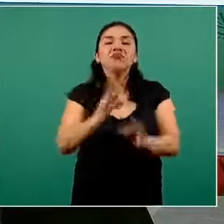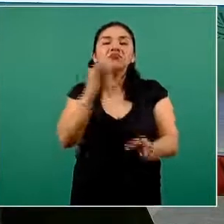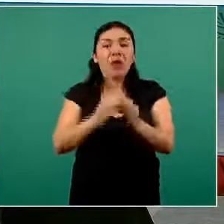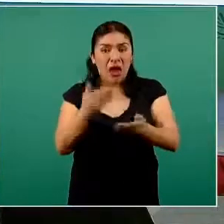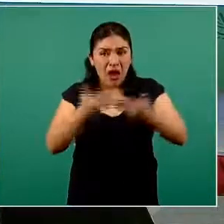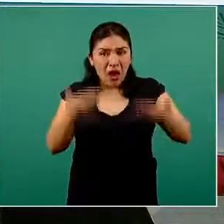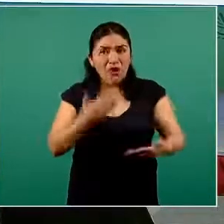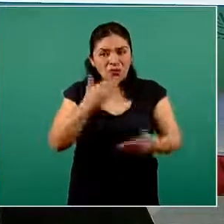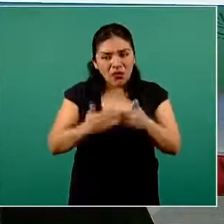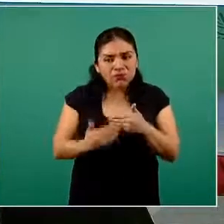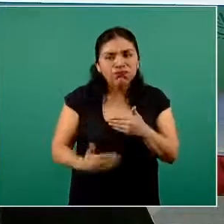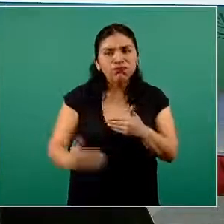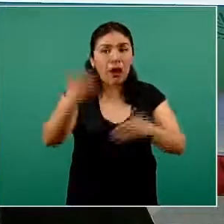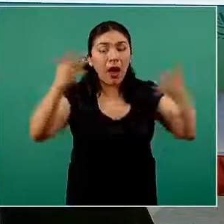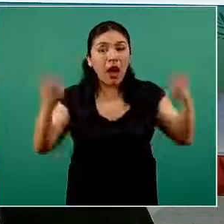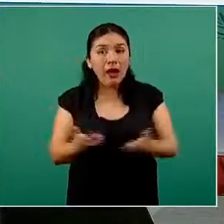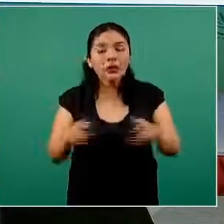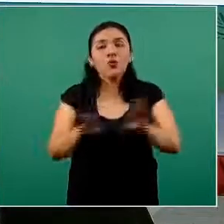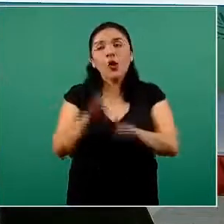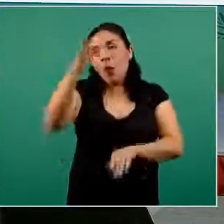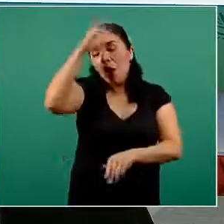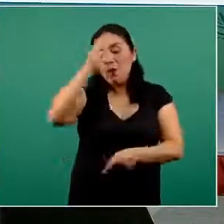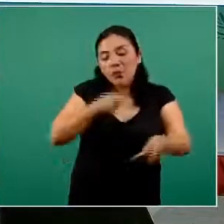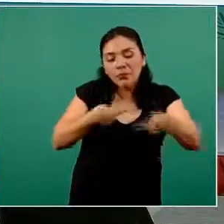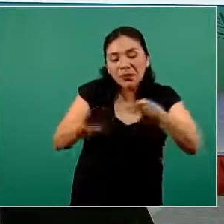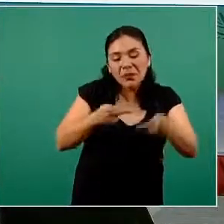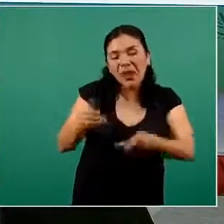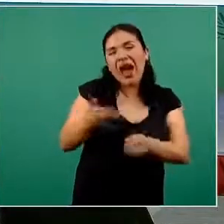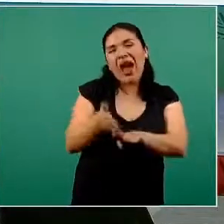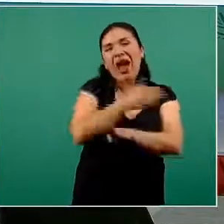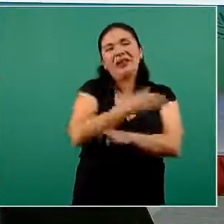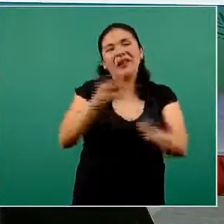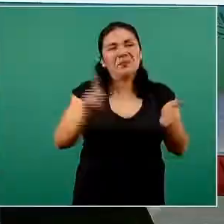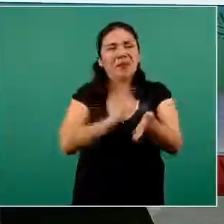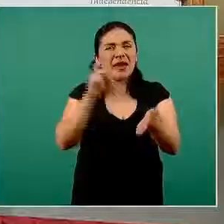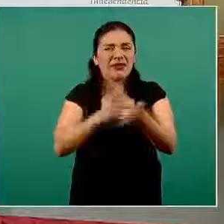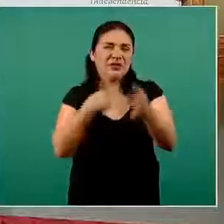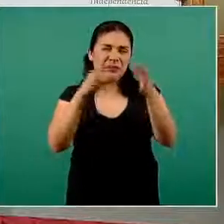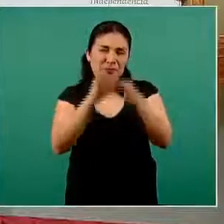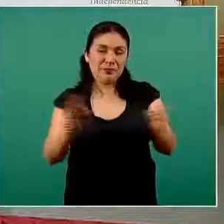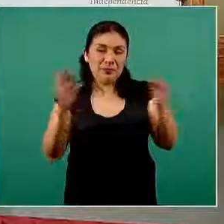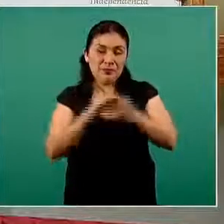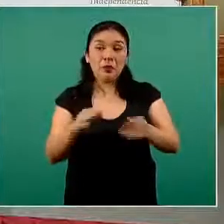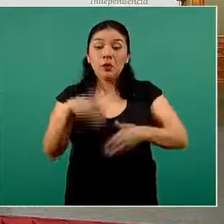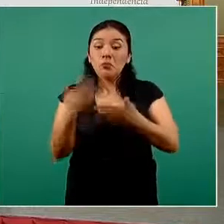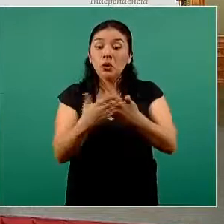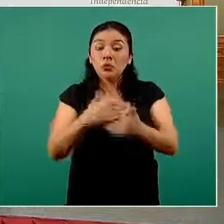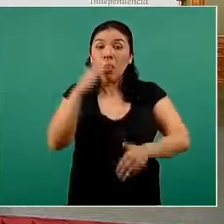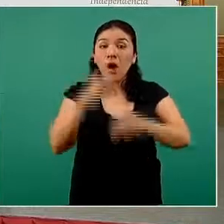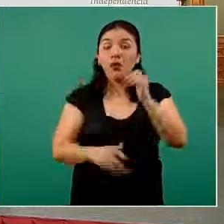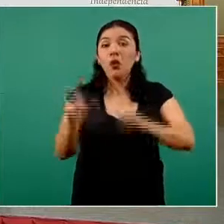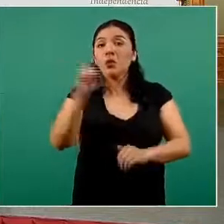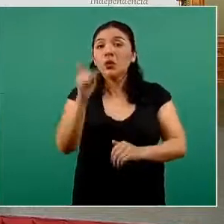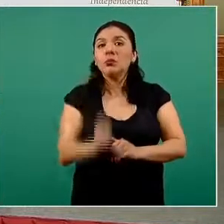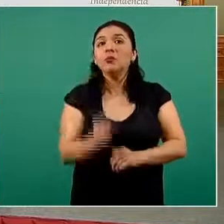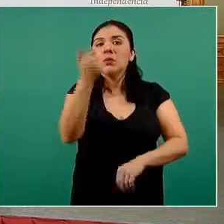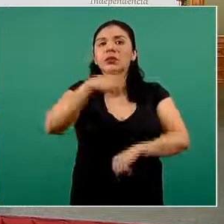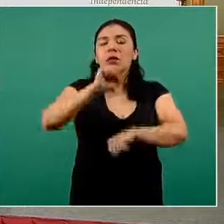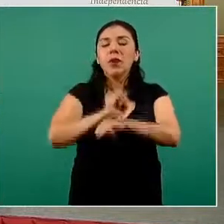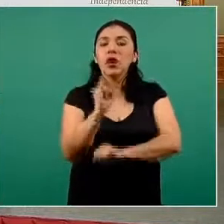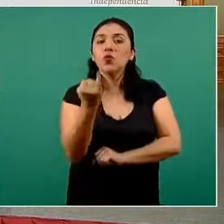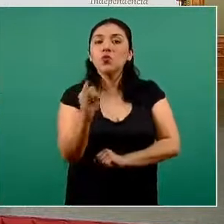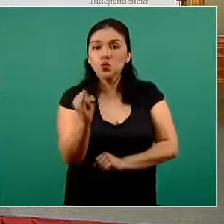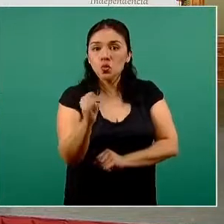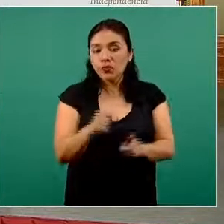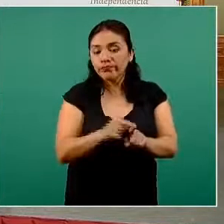buen camino para lograrse, de acuerdo a lo comentado ya en varias ocasiones. Estaremos terminando durante las primeras semanas de